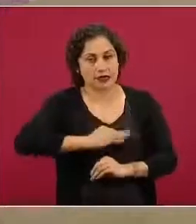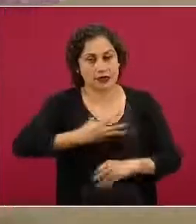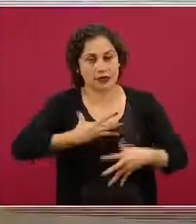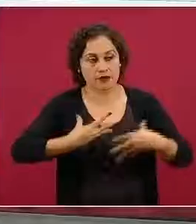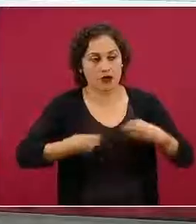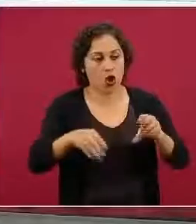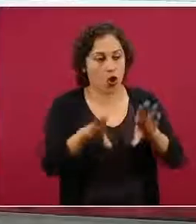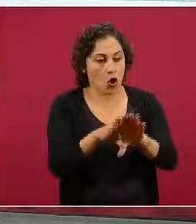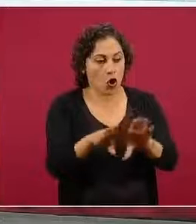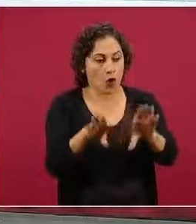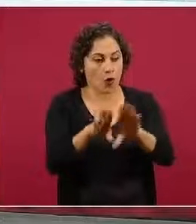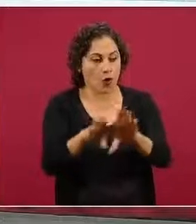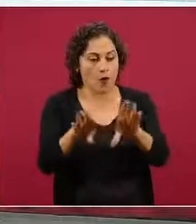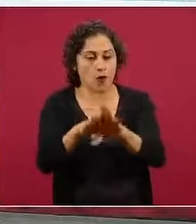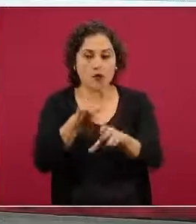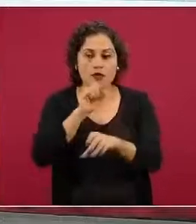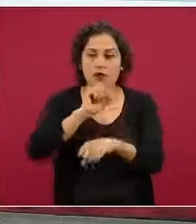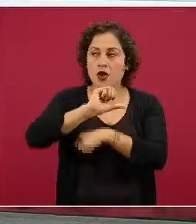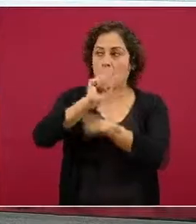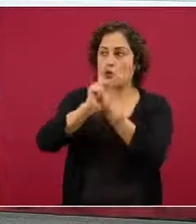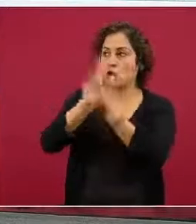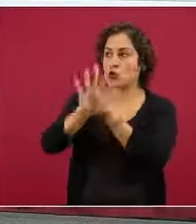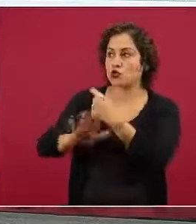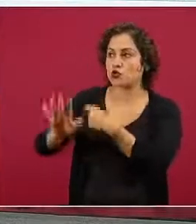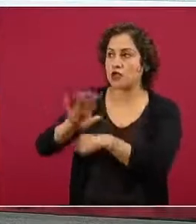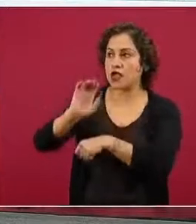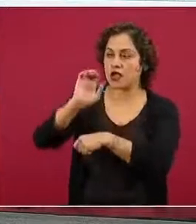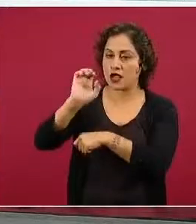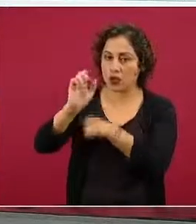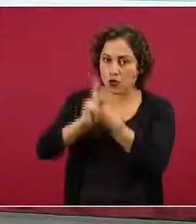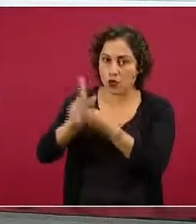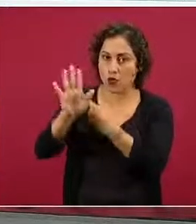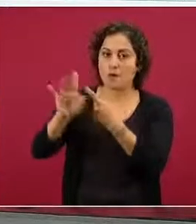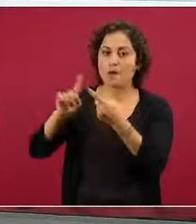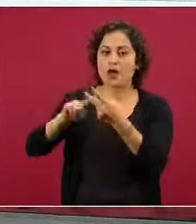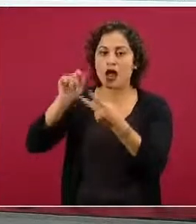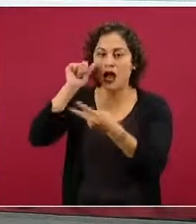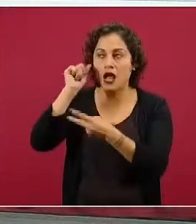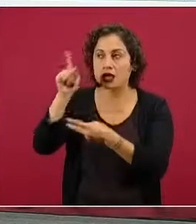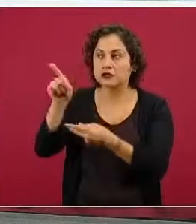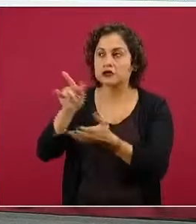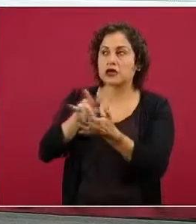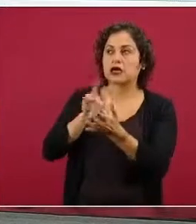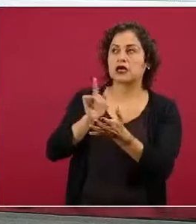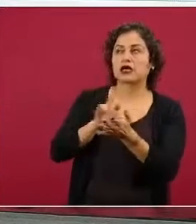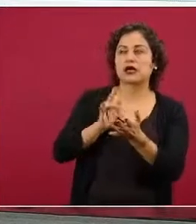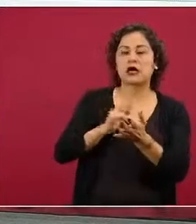tuvieron Europa y Asia en su primer ola. La siguiente, por